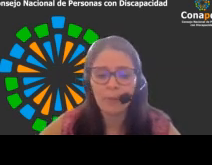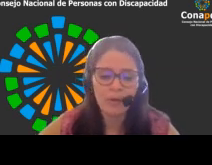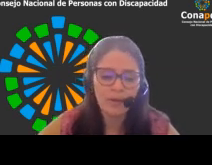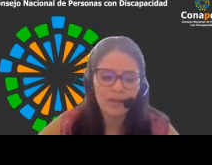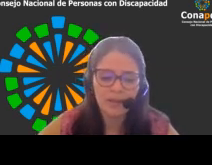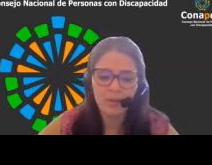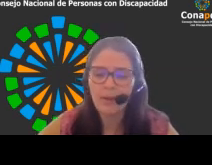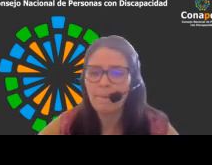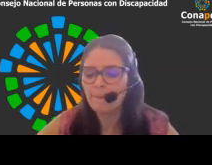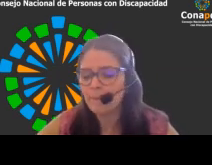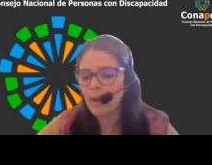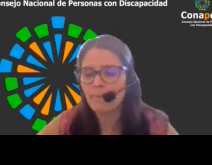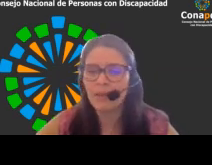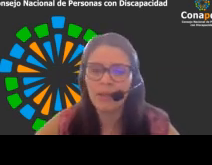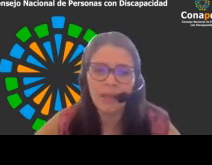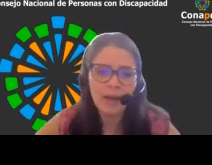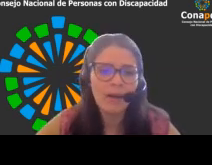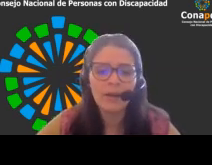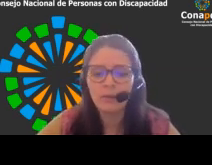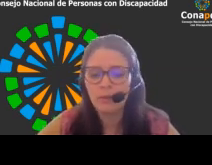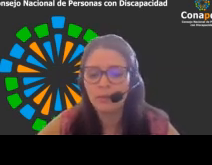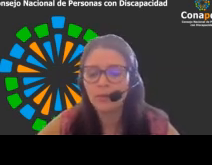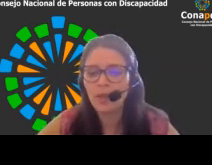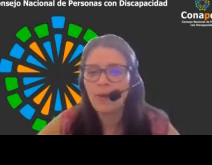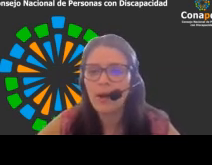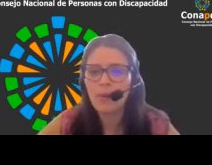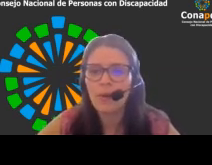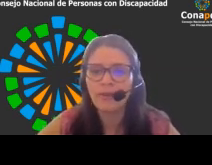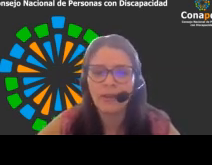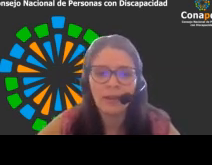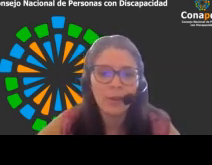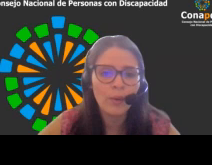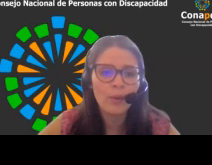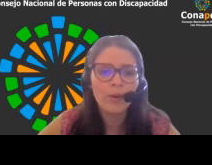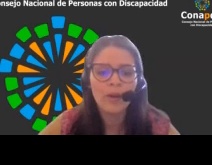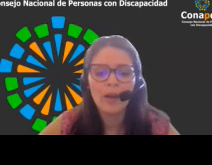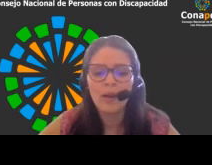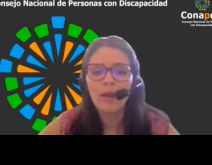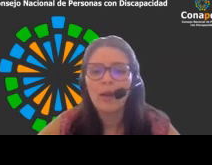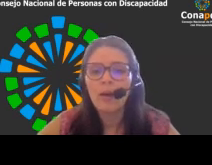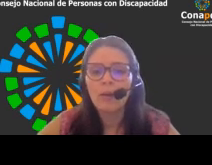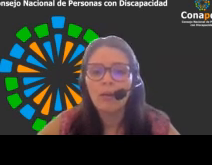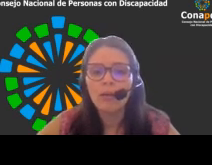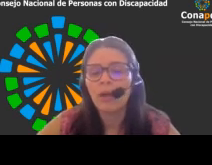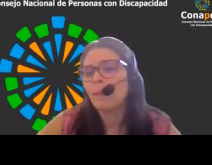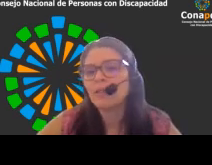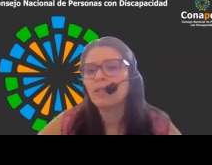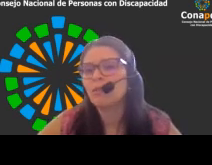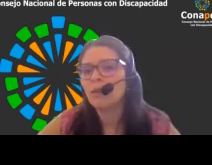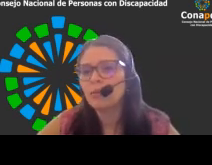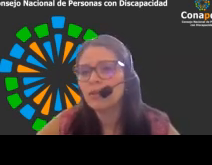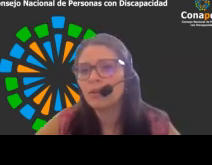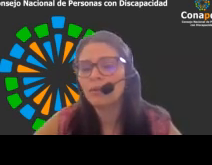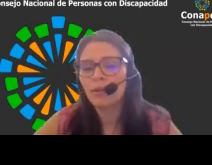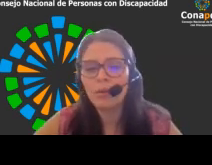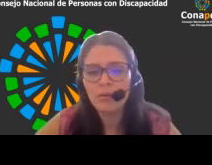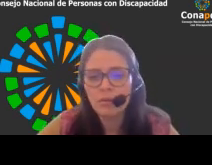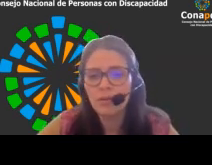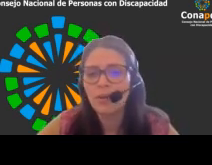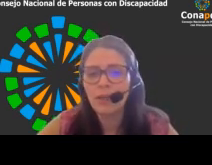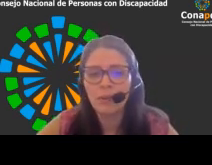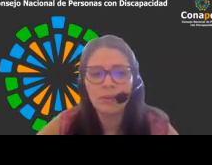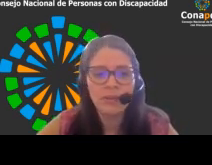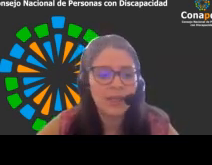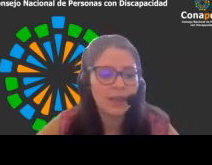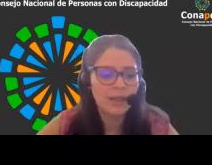tuvieron acceso a a practicar tuvieron un trabajo anterior o qué pasa si no le gustan los